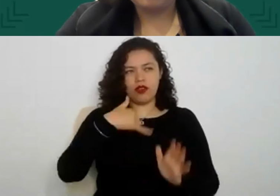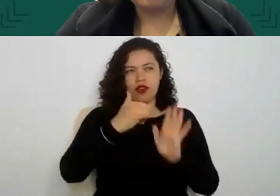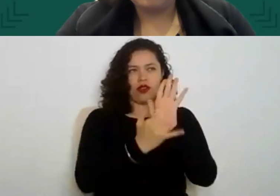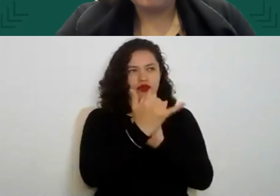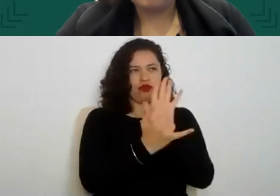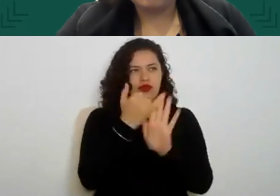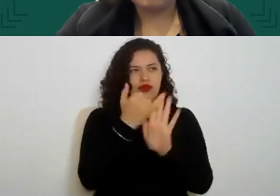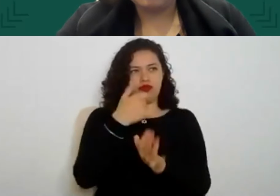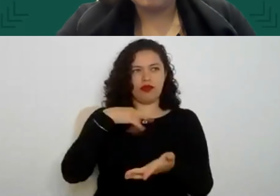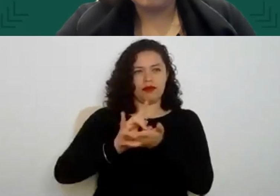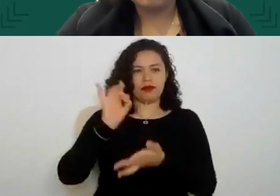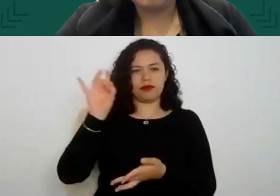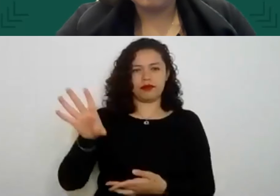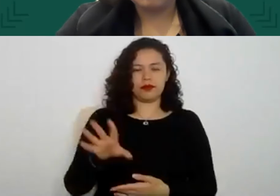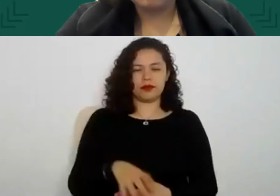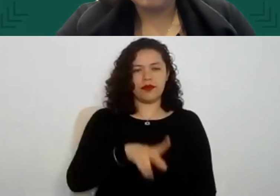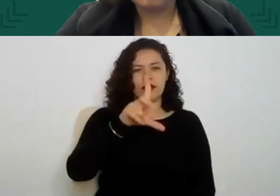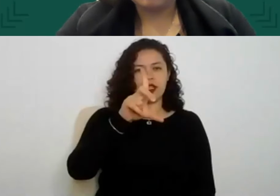Palota.